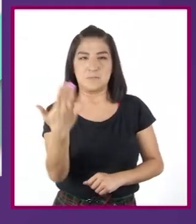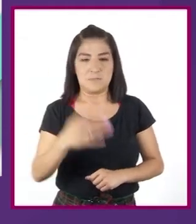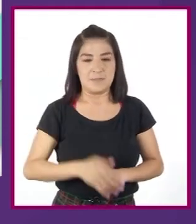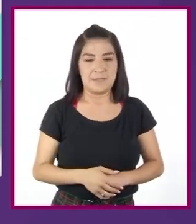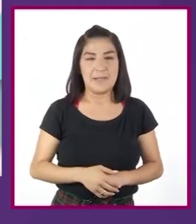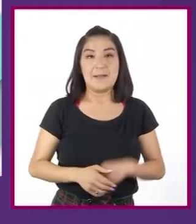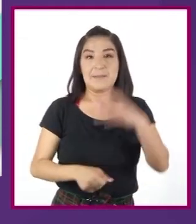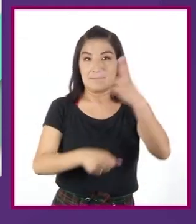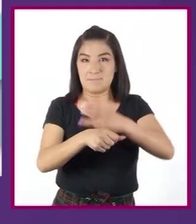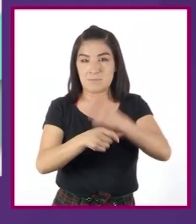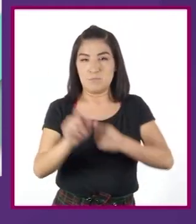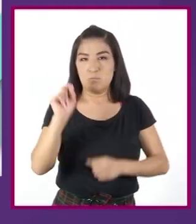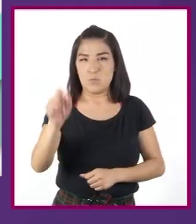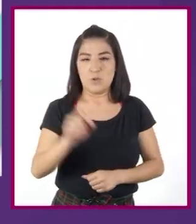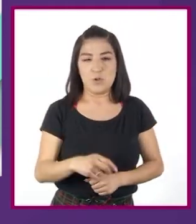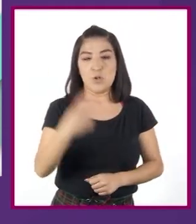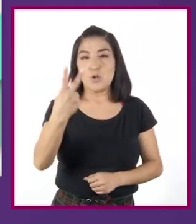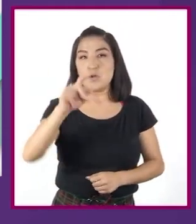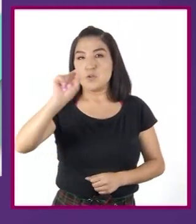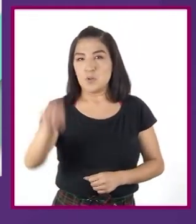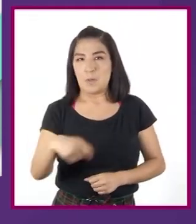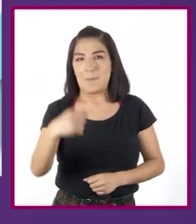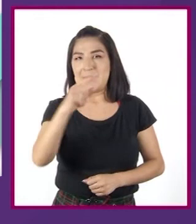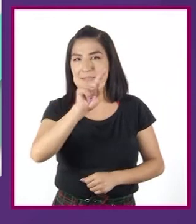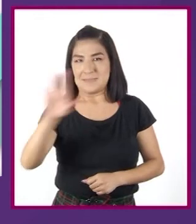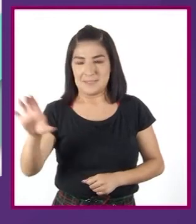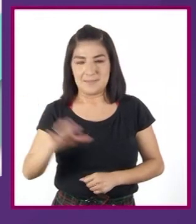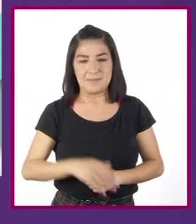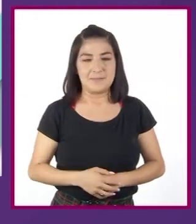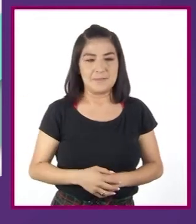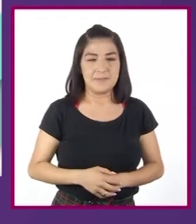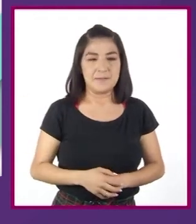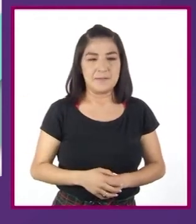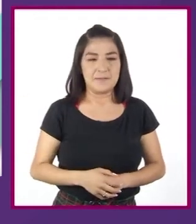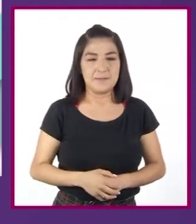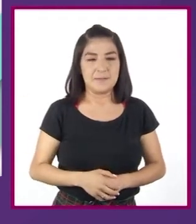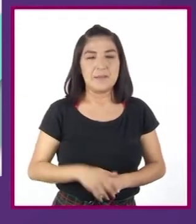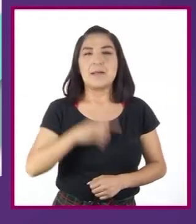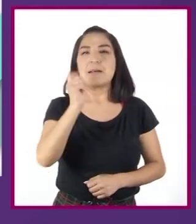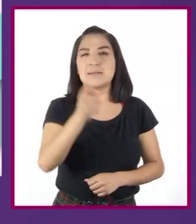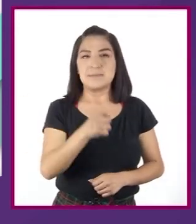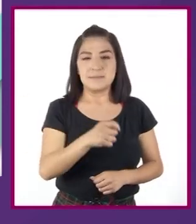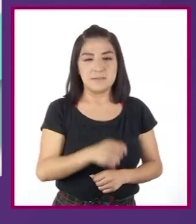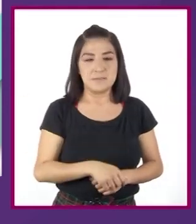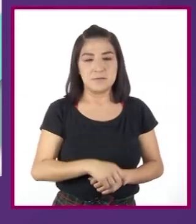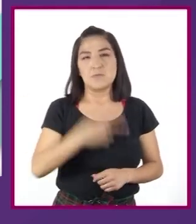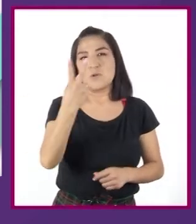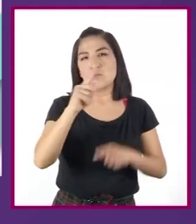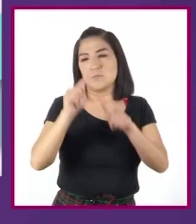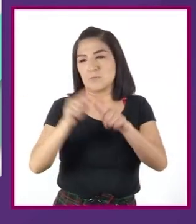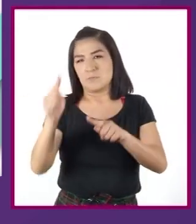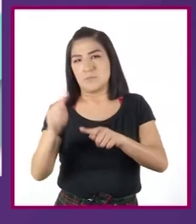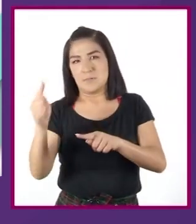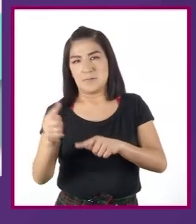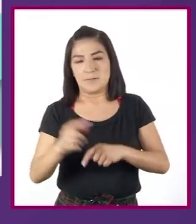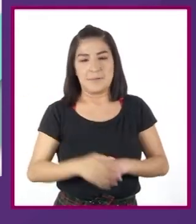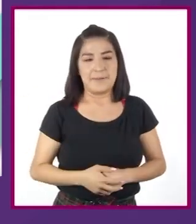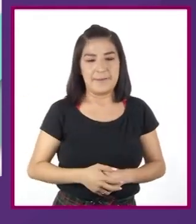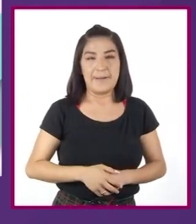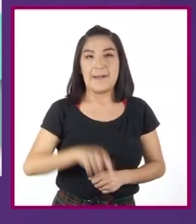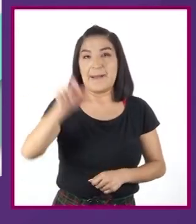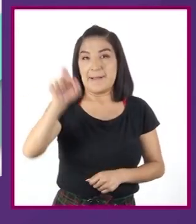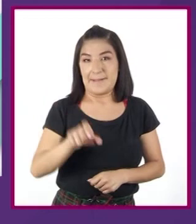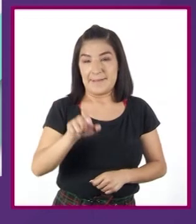es 2,100, indicando que nos desplazaremos en el eje X 2 unidades y en el eje